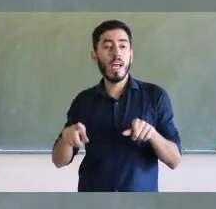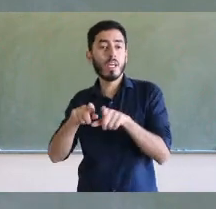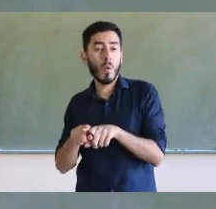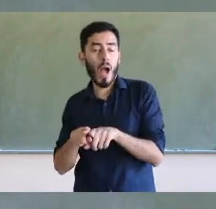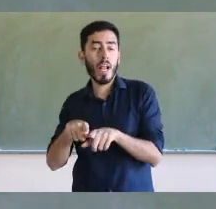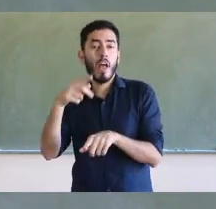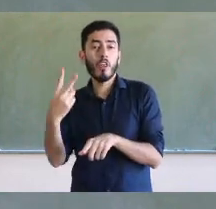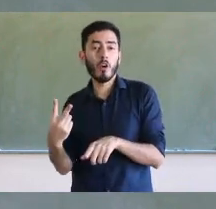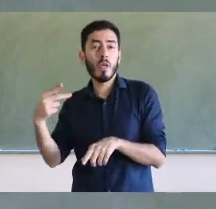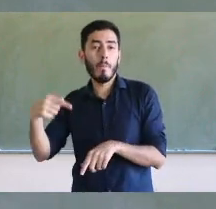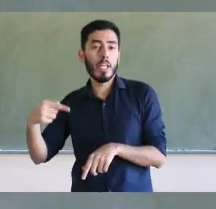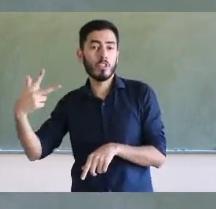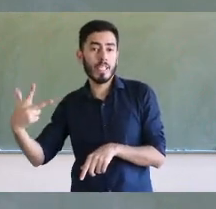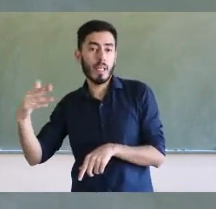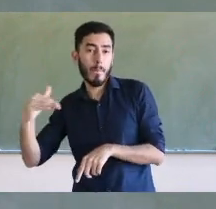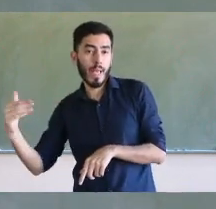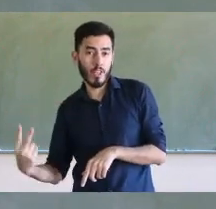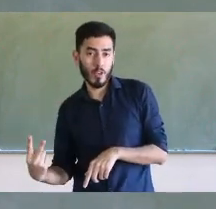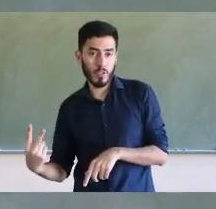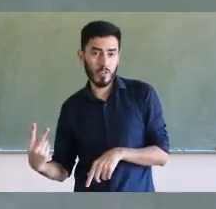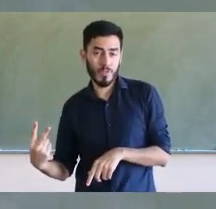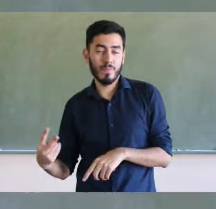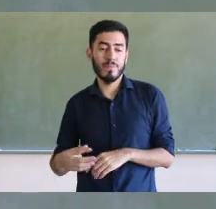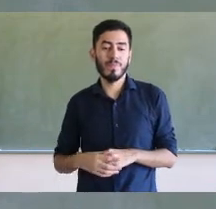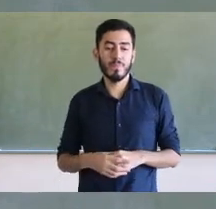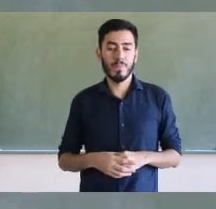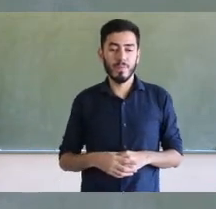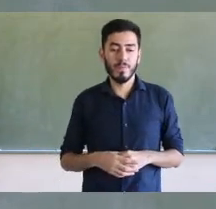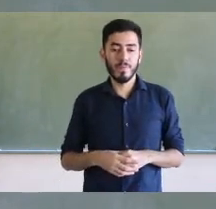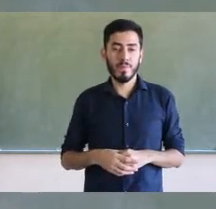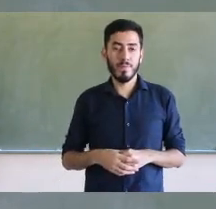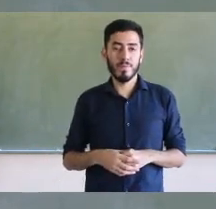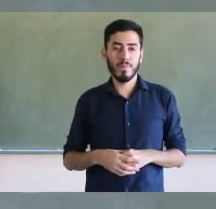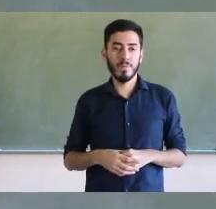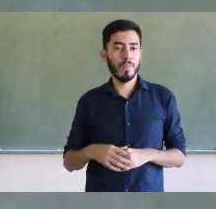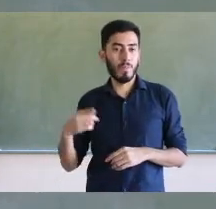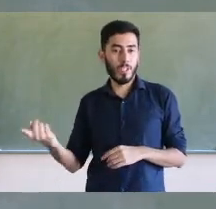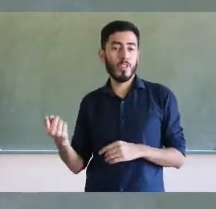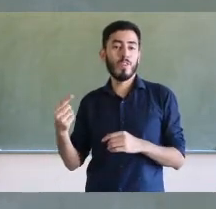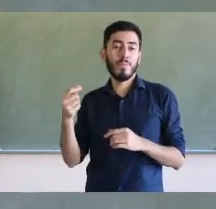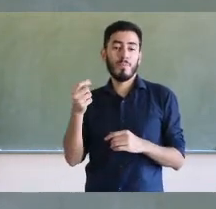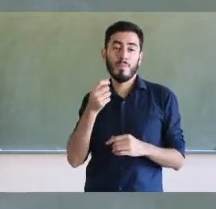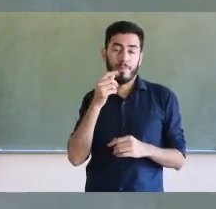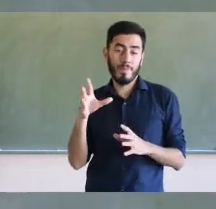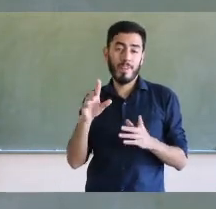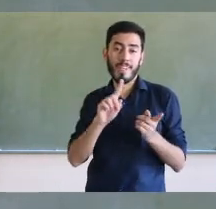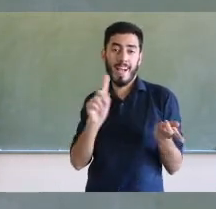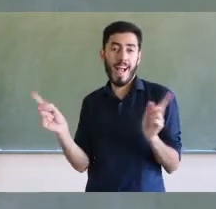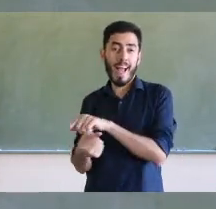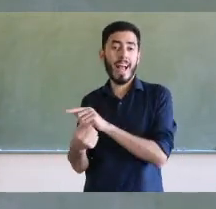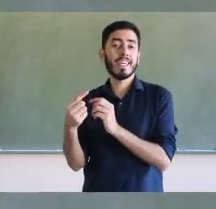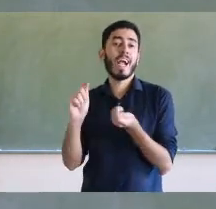menos 3 medios que está en el otro miembro. Por eso el cambio de signos, recordemos la propiedad